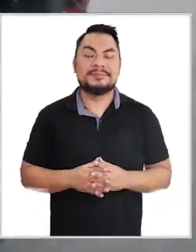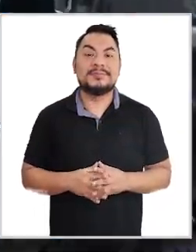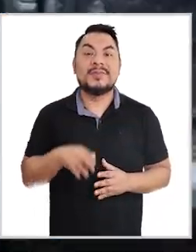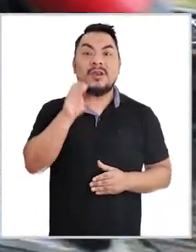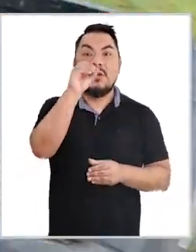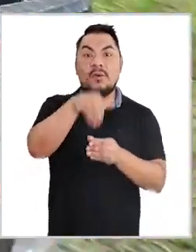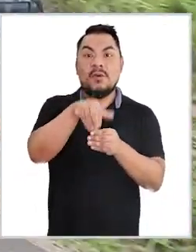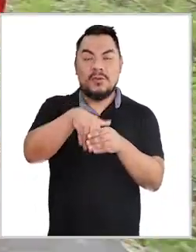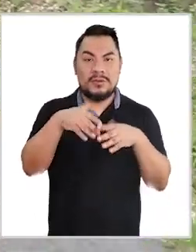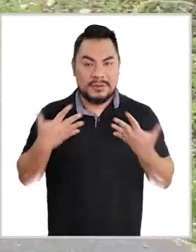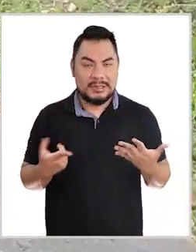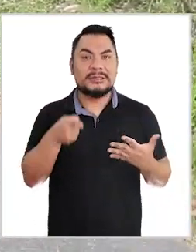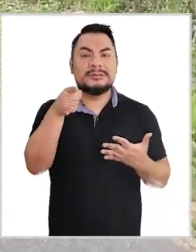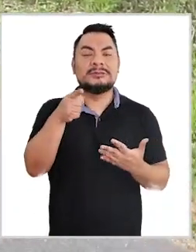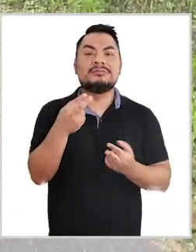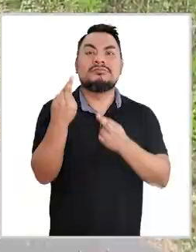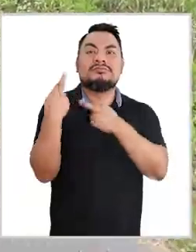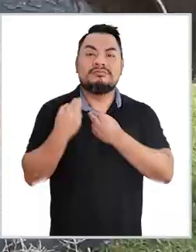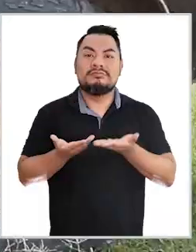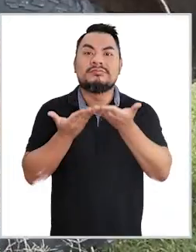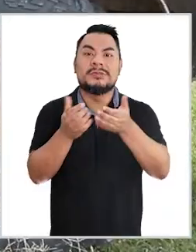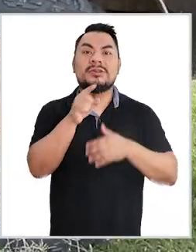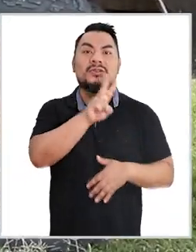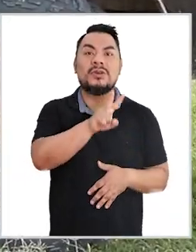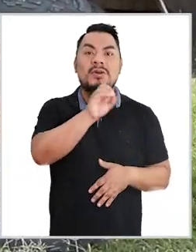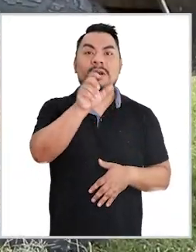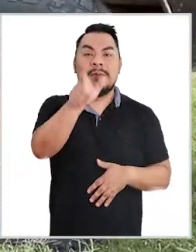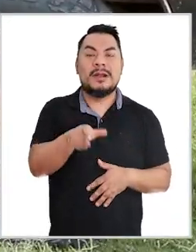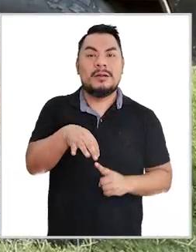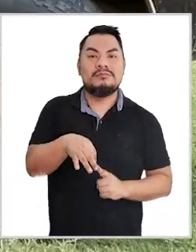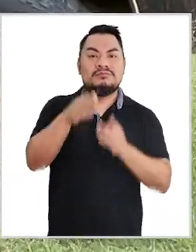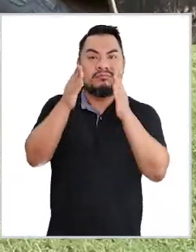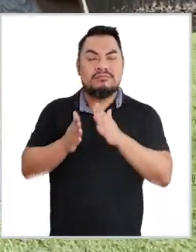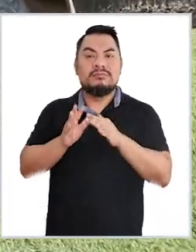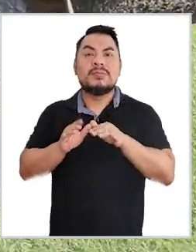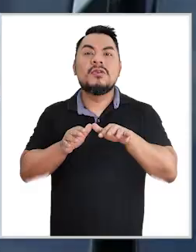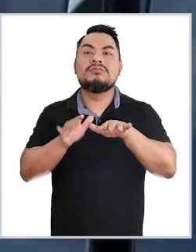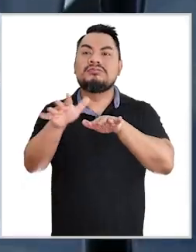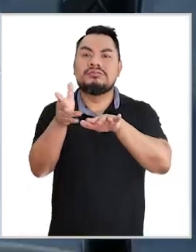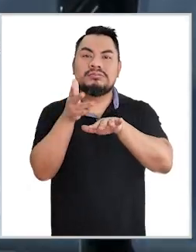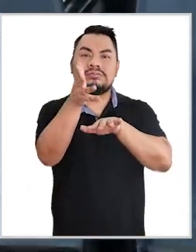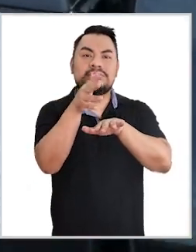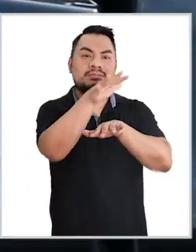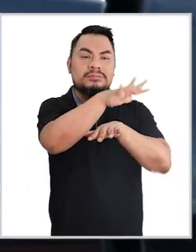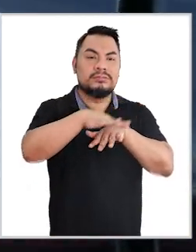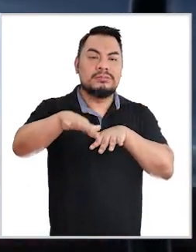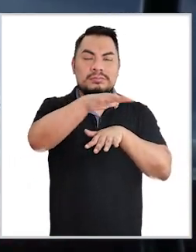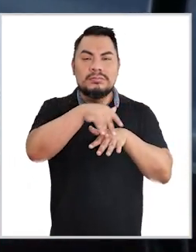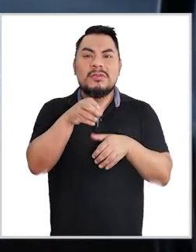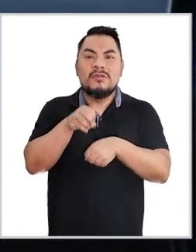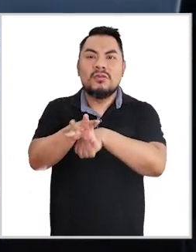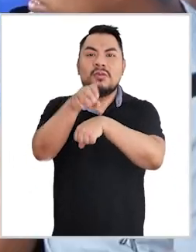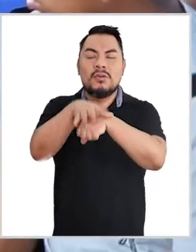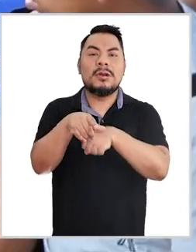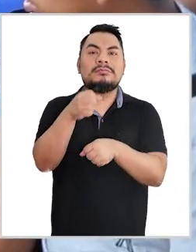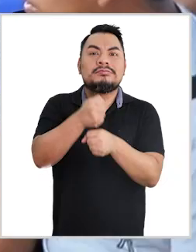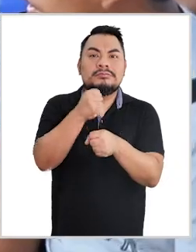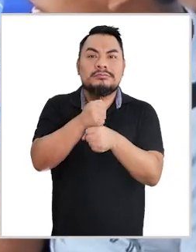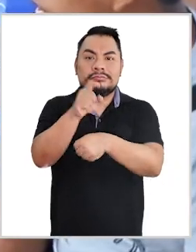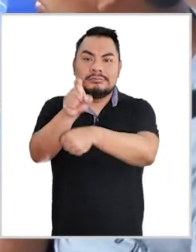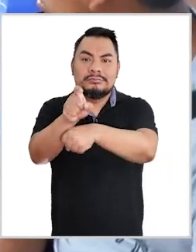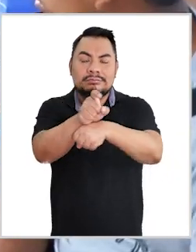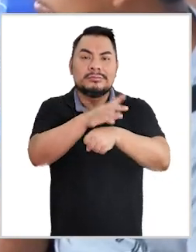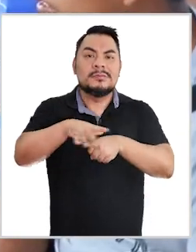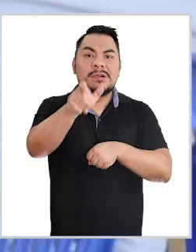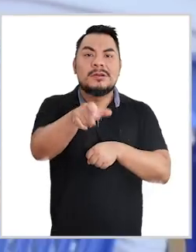La OMPE desplazó a 220 especialistas hacia los centros poblados para realizar las tareas de capacitación